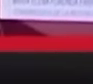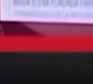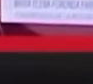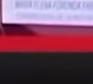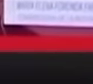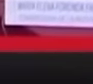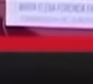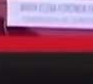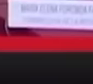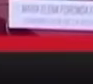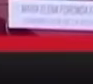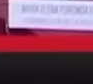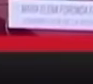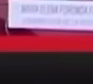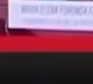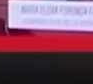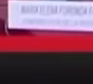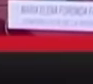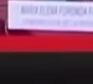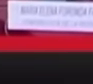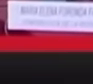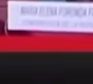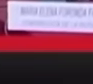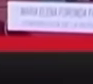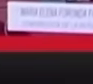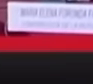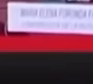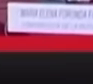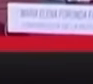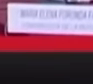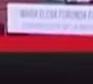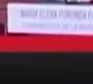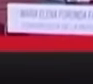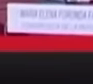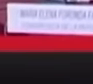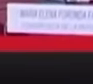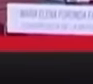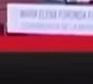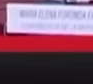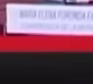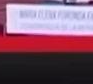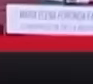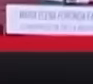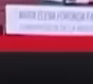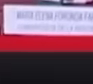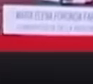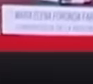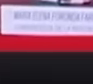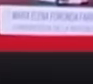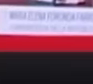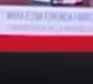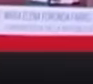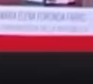Señor alcalde, están solicitando una segunda interrupción al congresista Domínguez, si usted... Yeah. Muchas gracias, presidente.